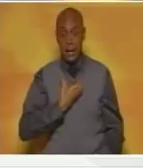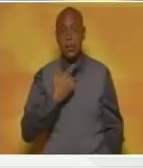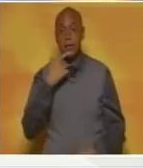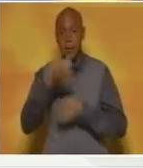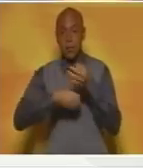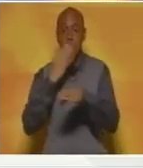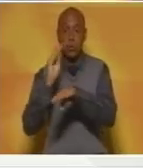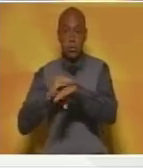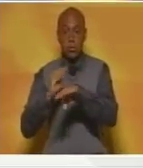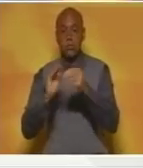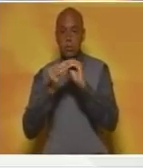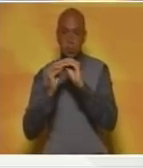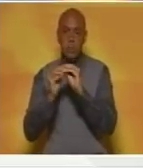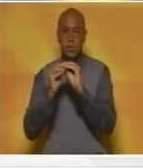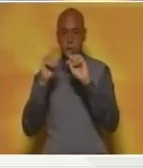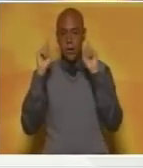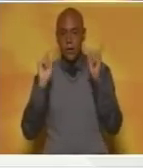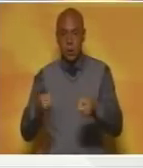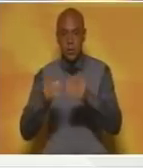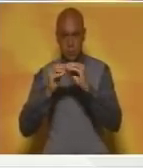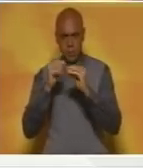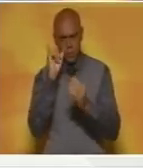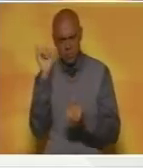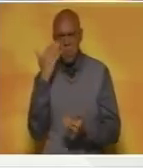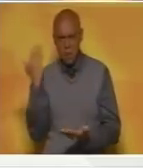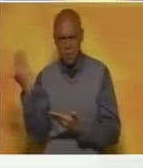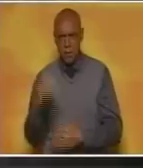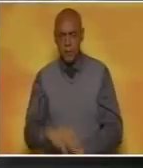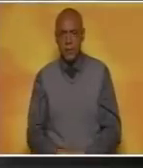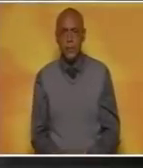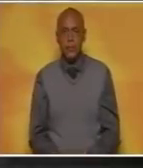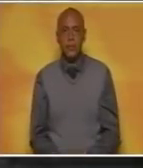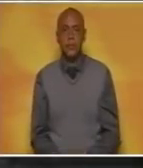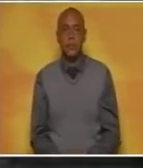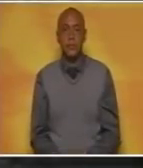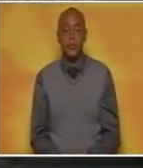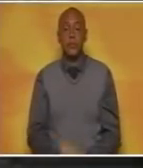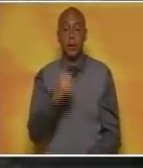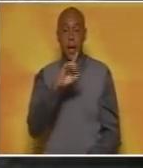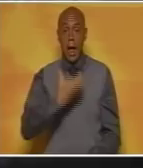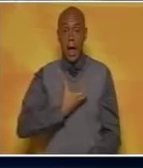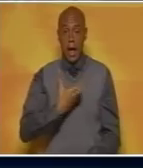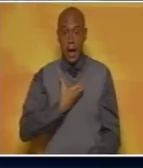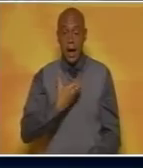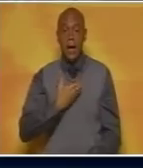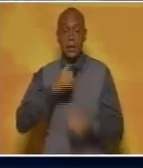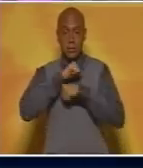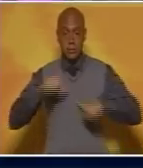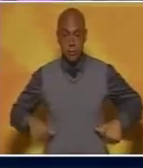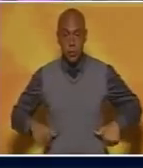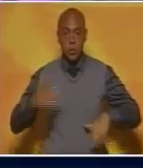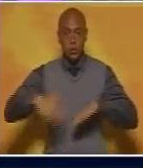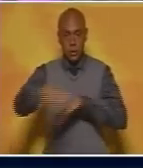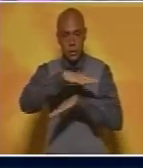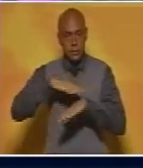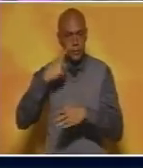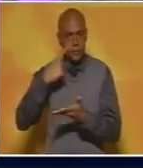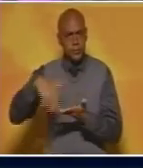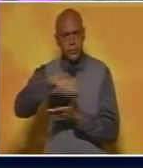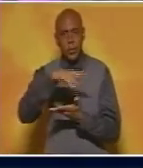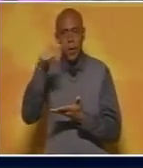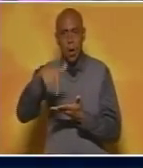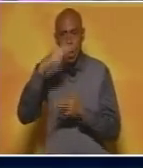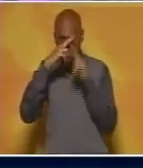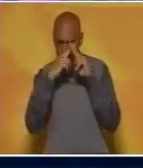de vialidad. Nuestro compañero Emmanuel Sereno nos cuenta más. Adelante. El alcalde de Guanare, Óscar Noboa, informó que en homenaje a